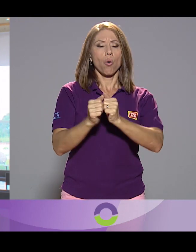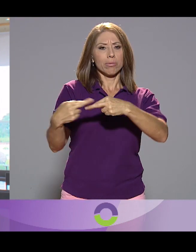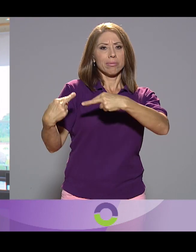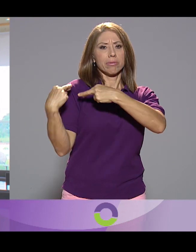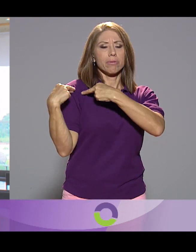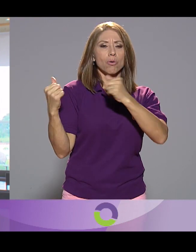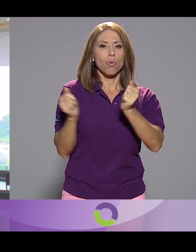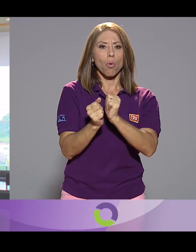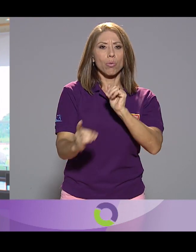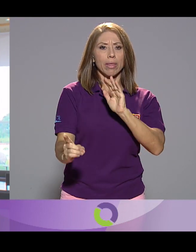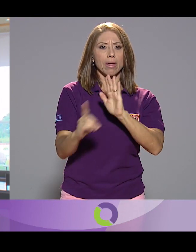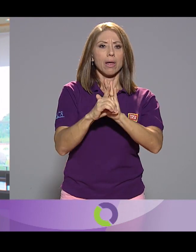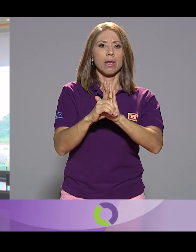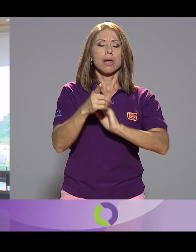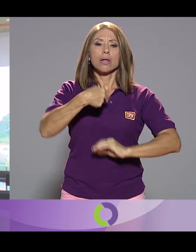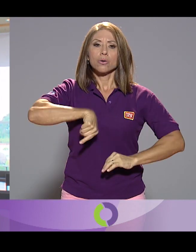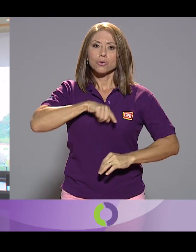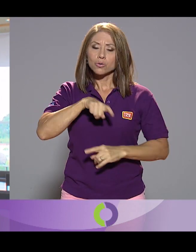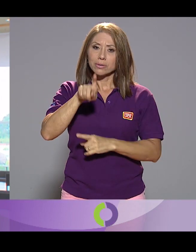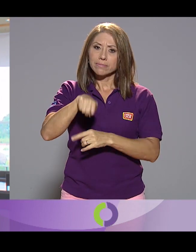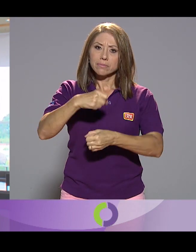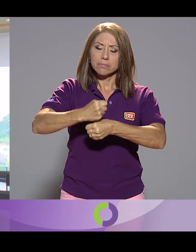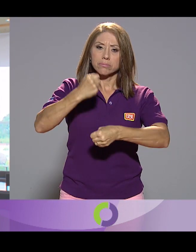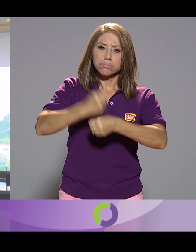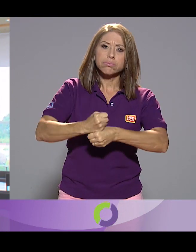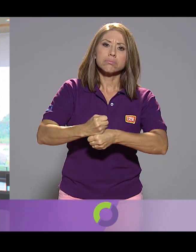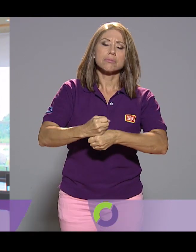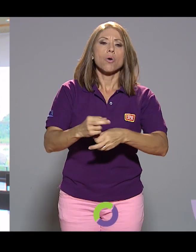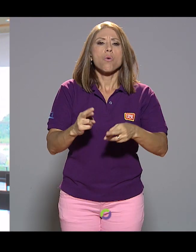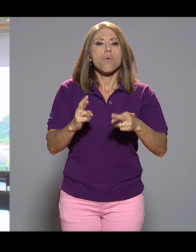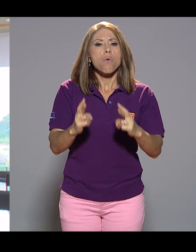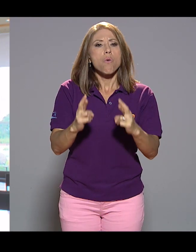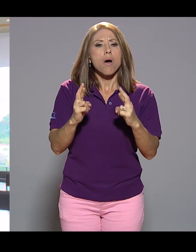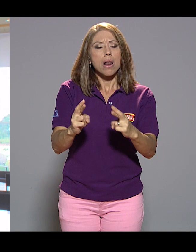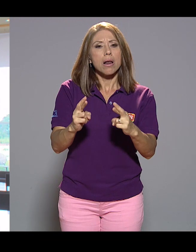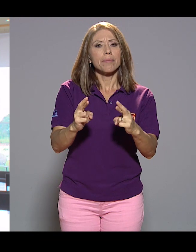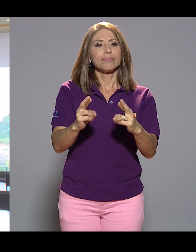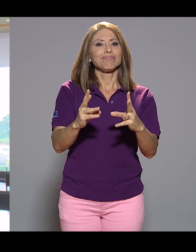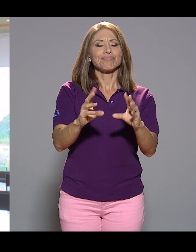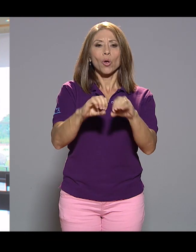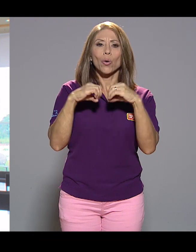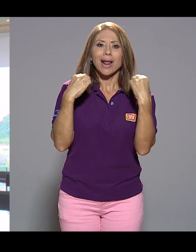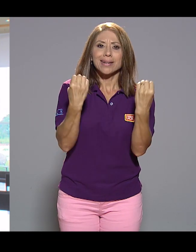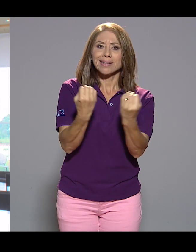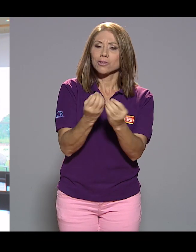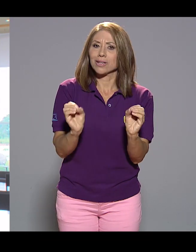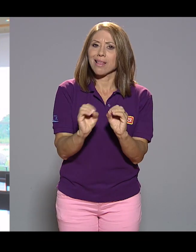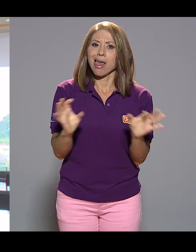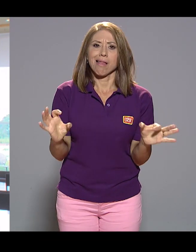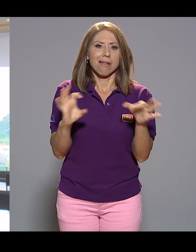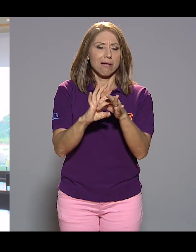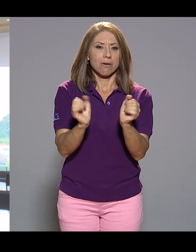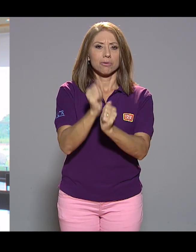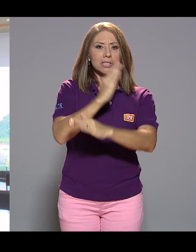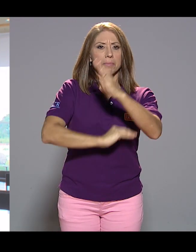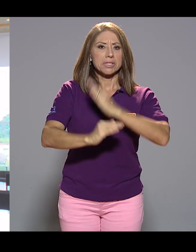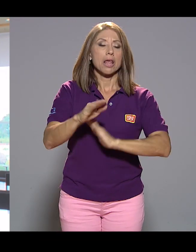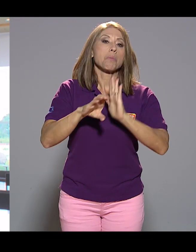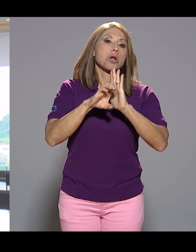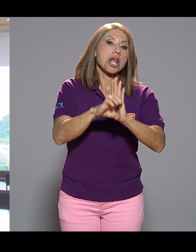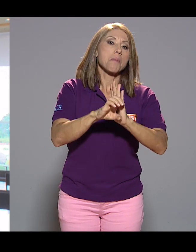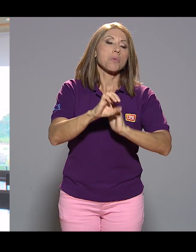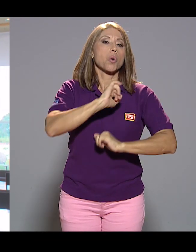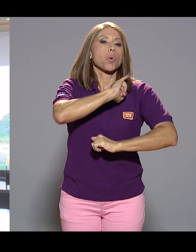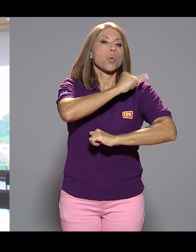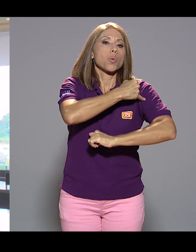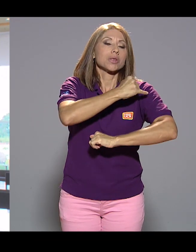porque somos ciudadanos con deberes, con derechos, y tenemos que empezar a trabajar, ojalá, en organizaciones que